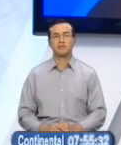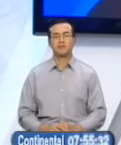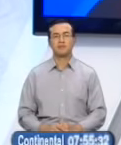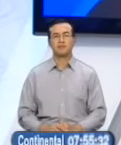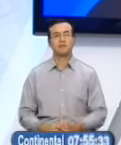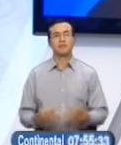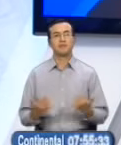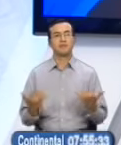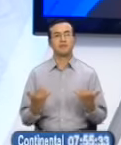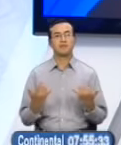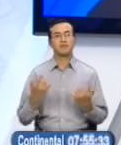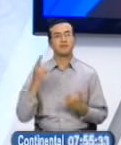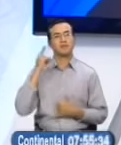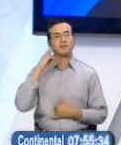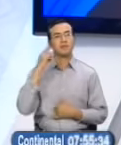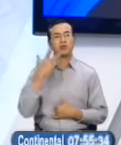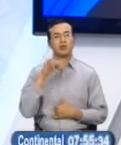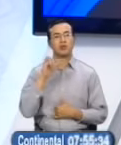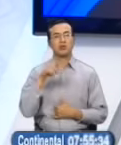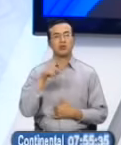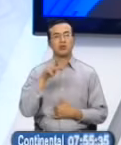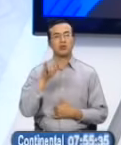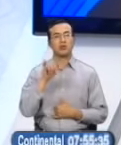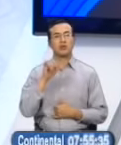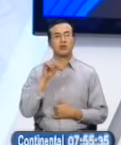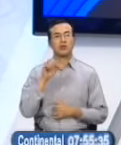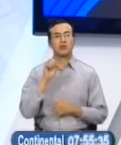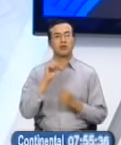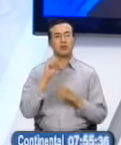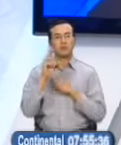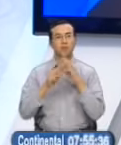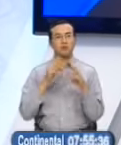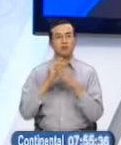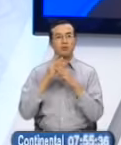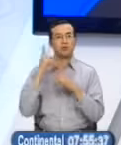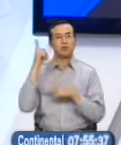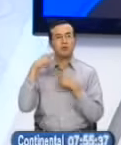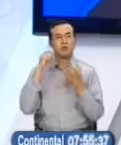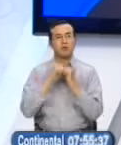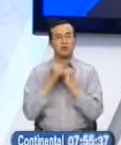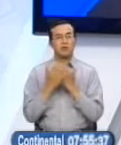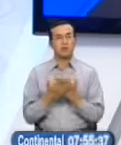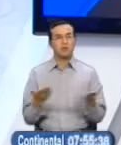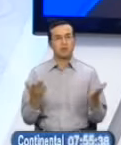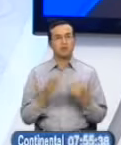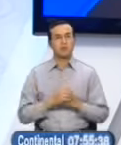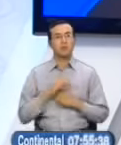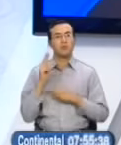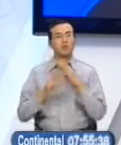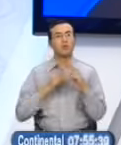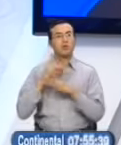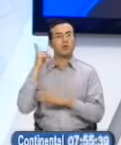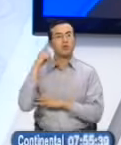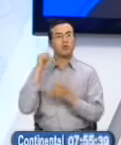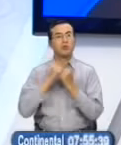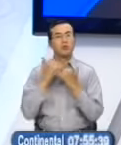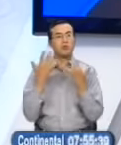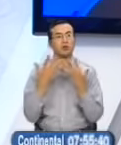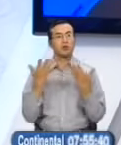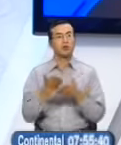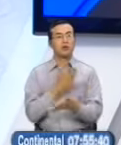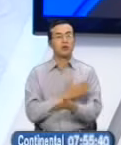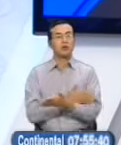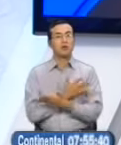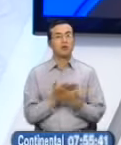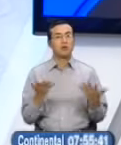El día de hoy está Chiqui en nuestra producción de deportes. Vamos con Mundo Loco, ¿le parece? Perfecto, vamos con el mundo loco del deporte porque el fin de semana